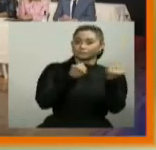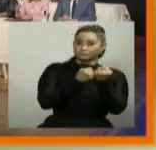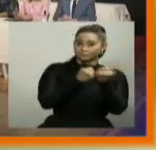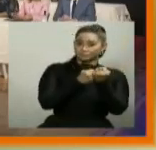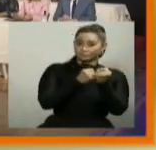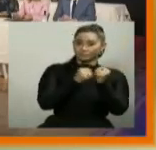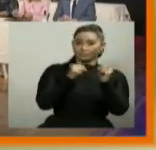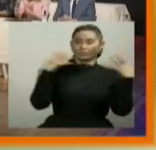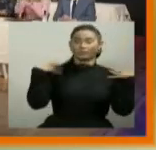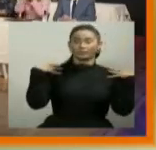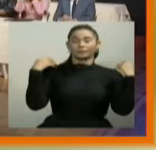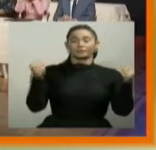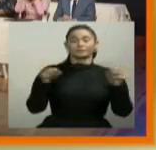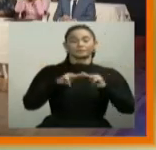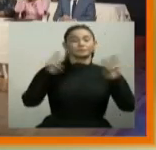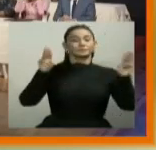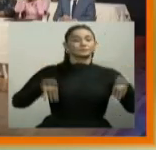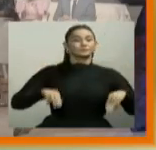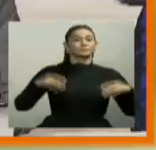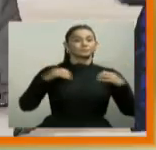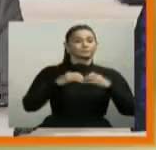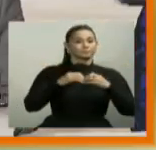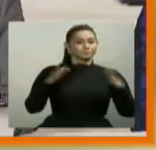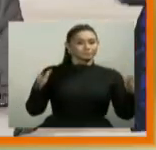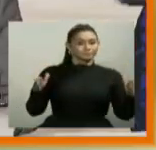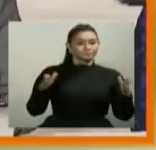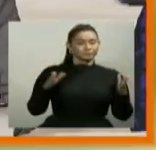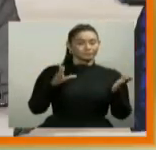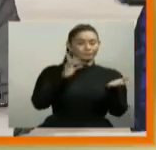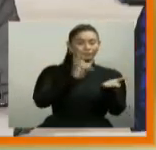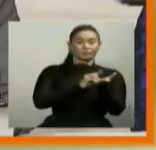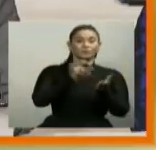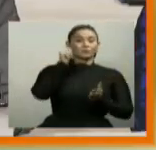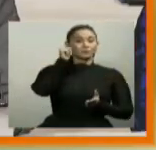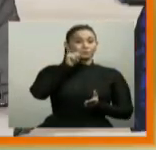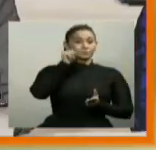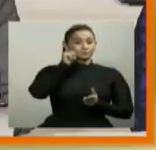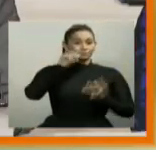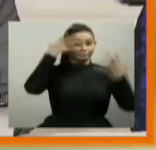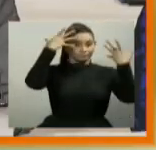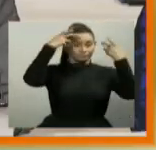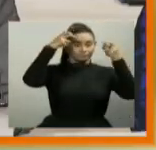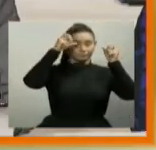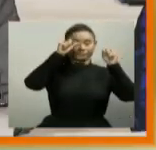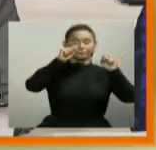mayor dosificación, pues podría contrarrestar este virus que va evolucionando, según los médicos, y que